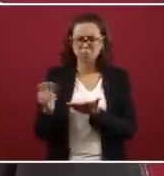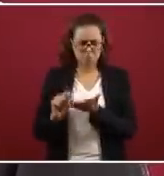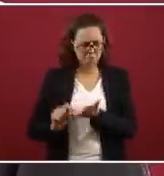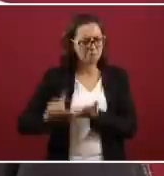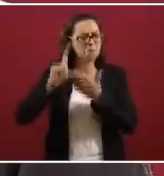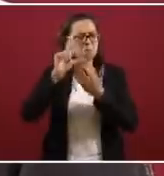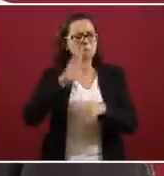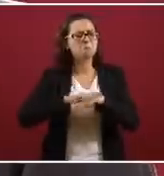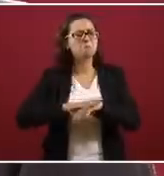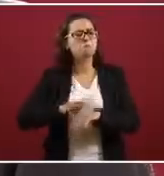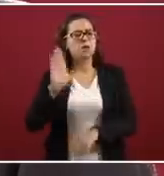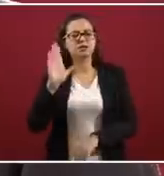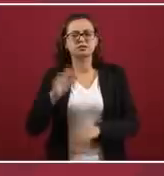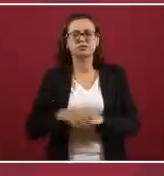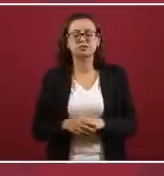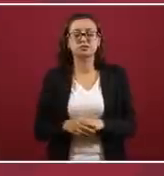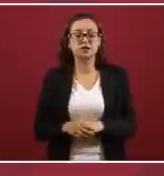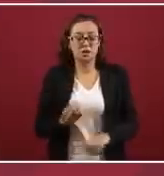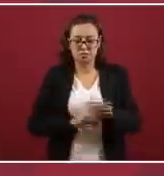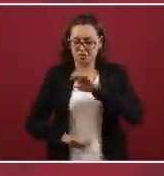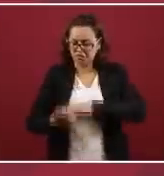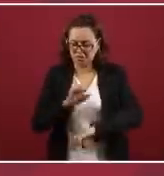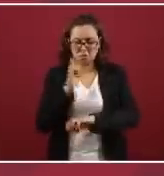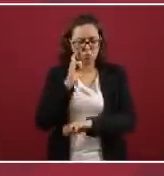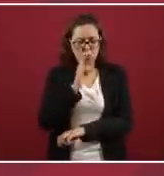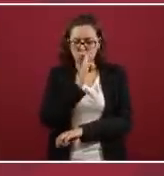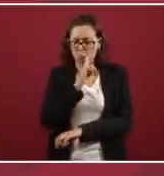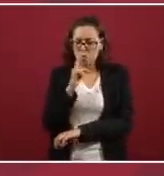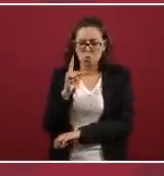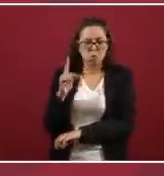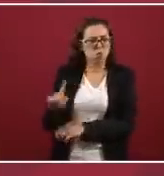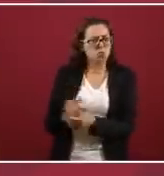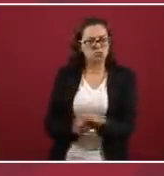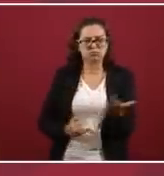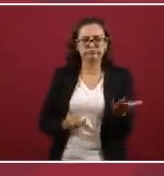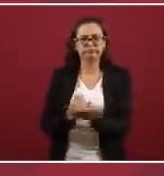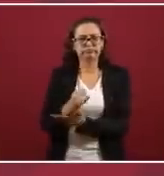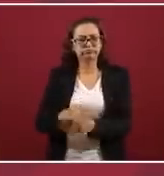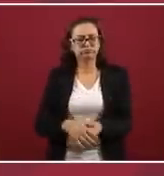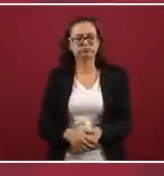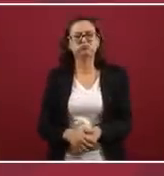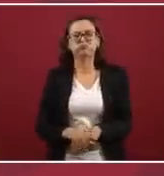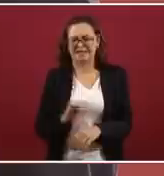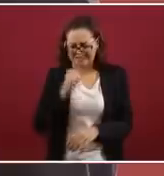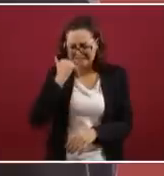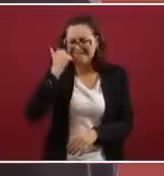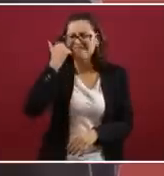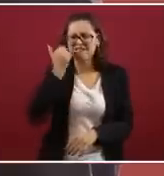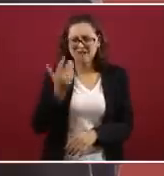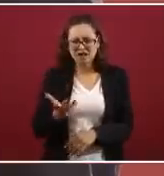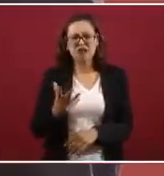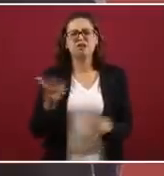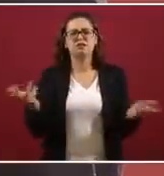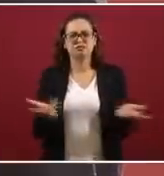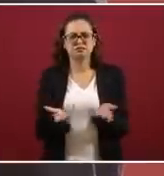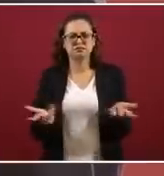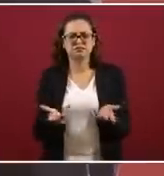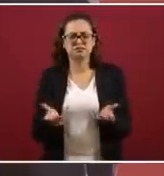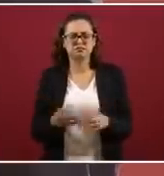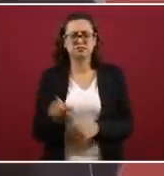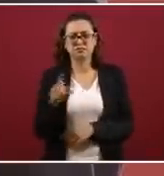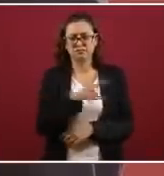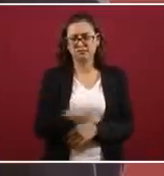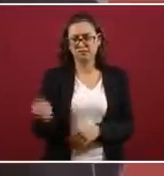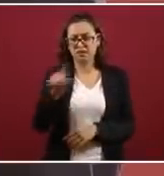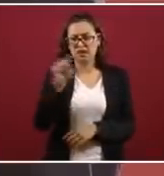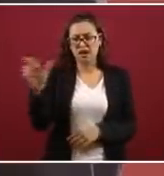trabajadores, ellos, y que están dispuestos a hacerlo. ¿Se acuerdan que